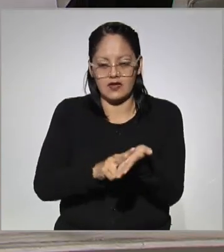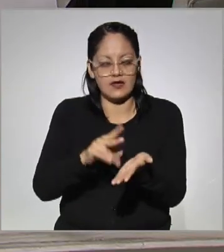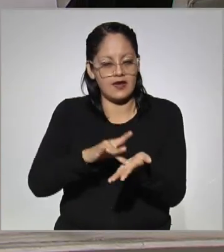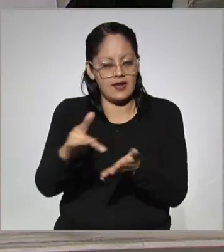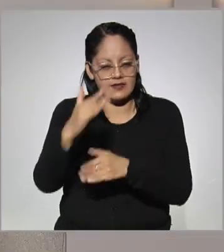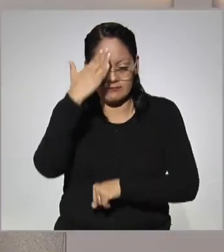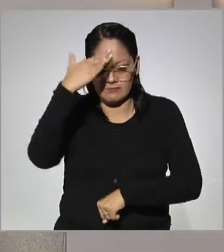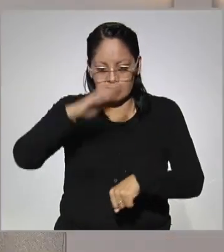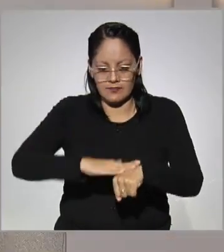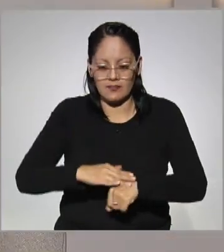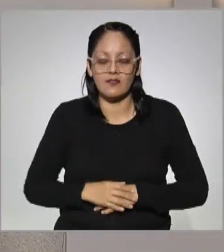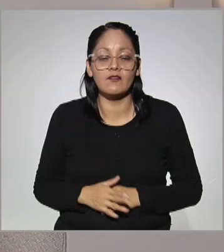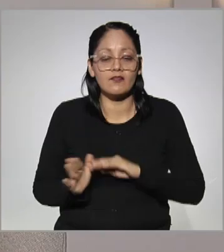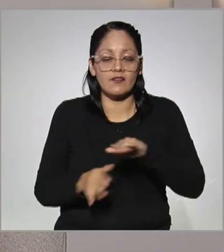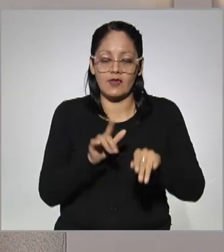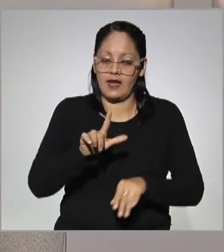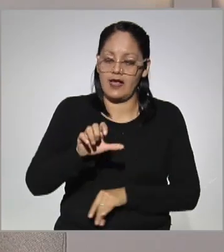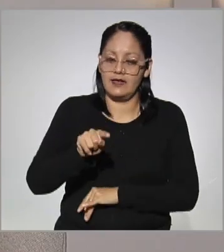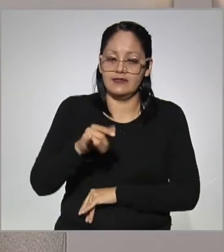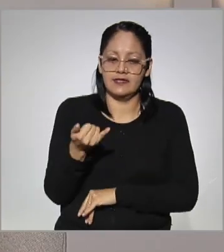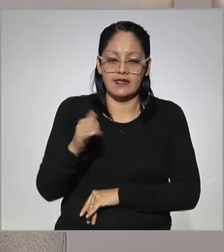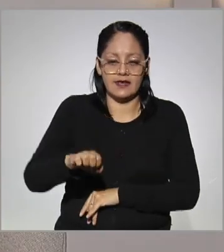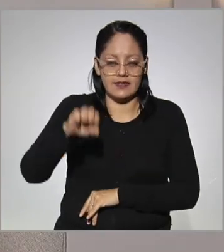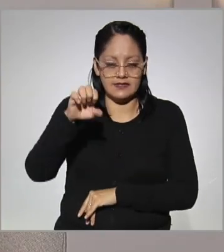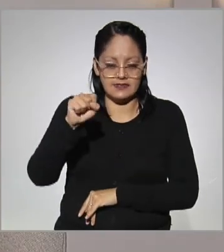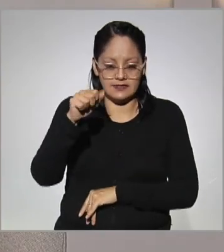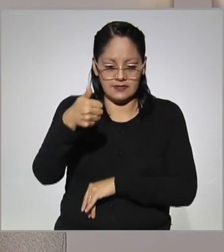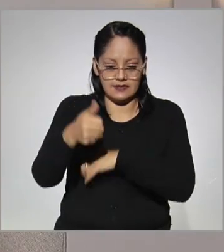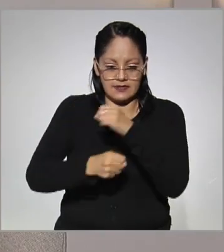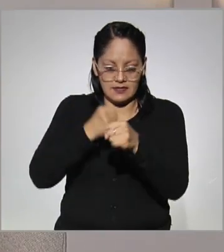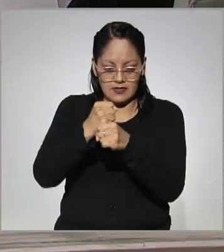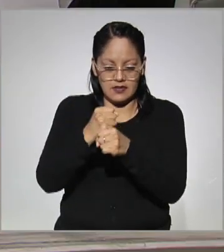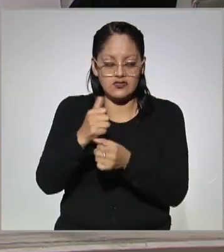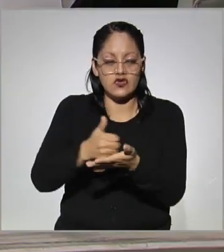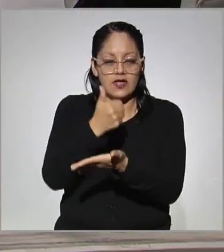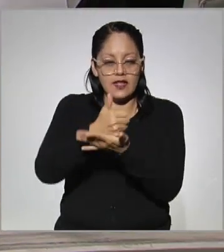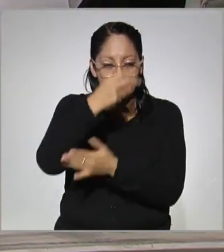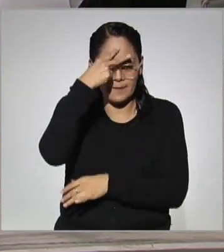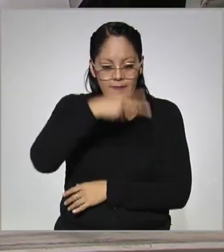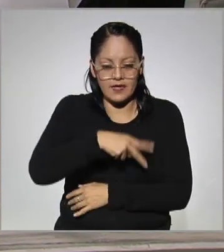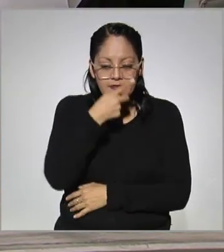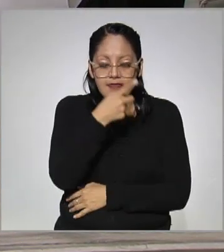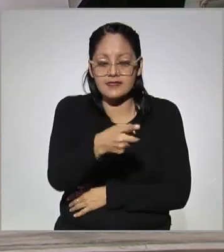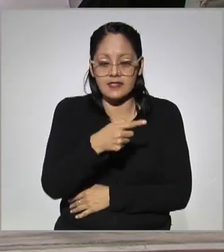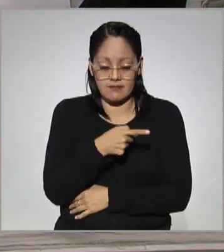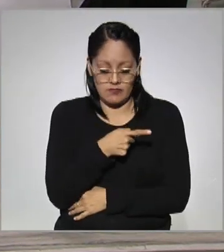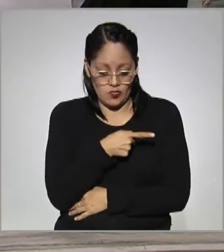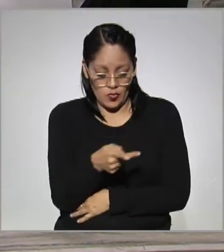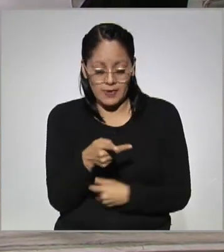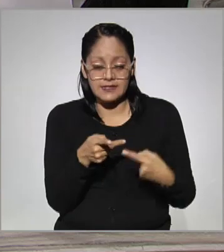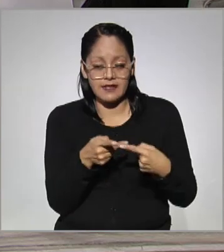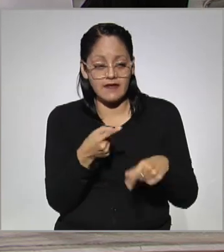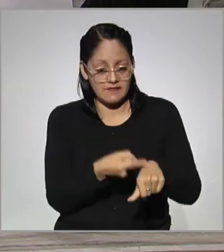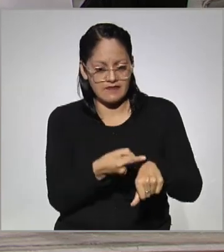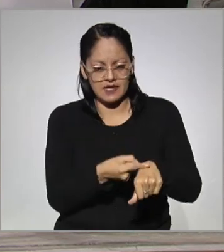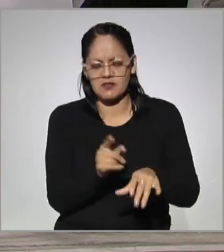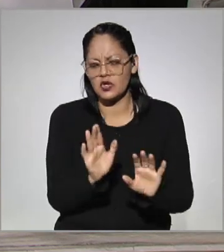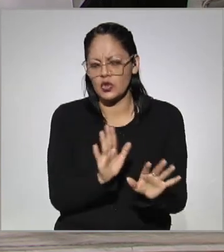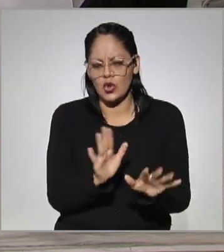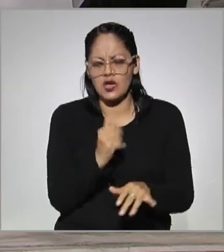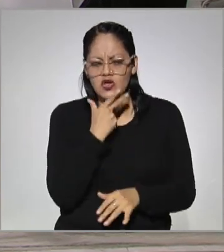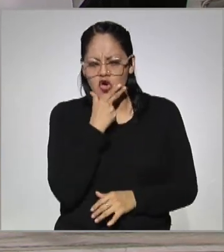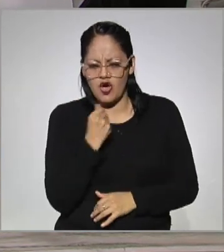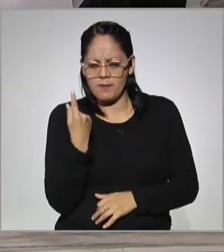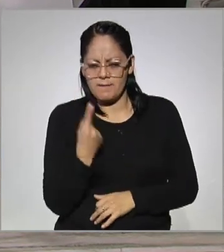doctora. Y Leti García, de 66 años, de la Ciudad de México, considera que la pobreza no es causante de la enfermedad, sino del machismo y